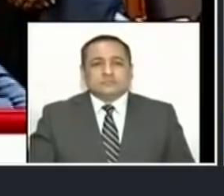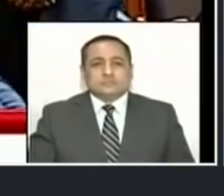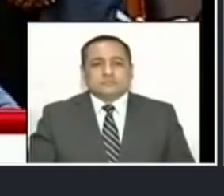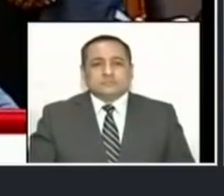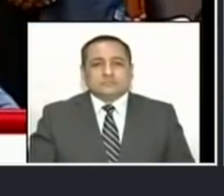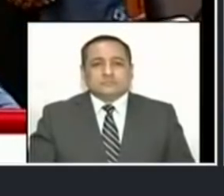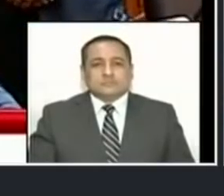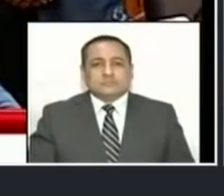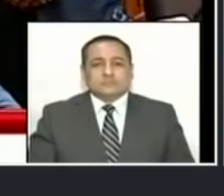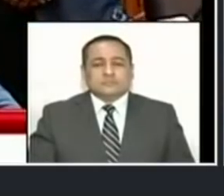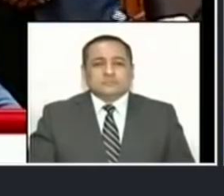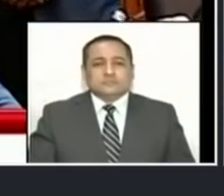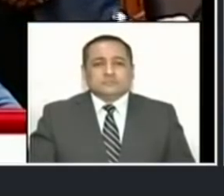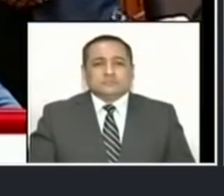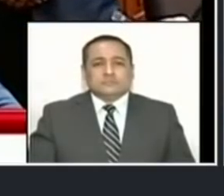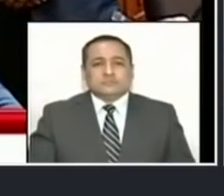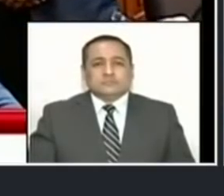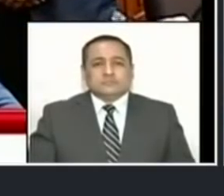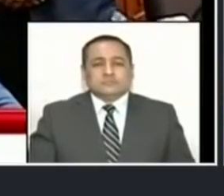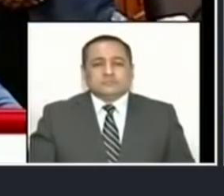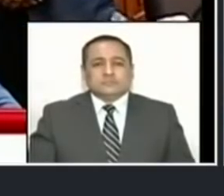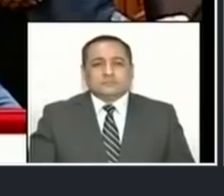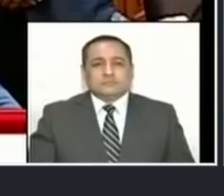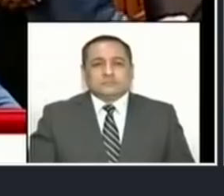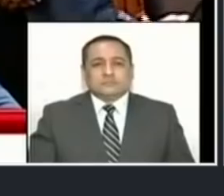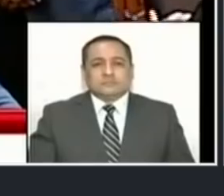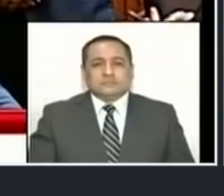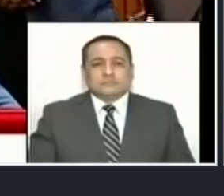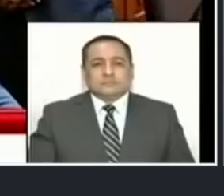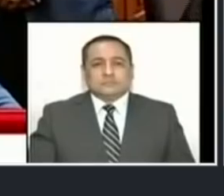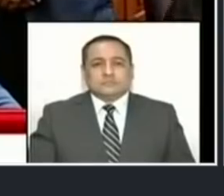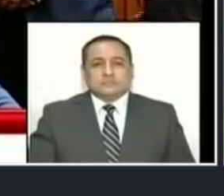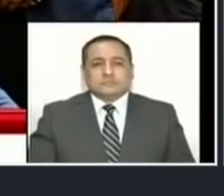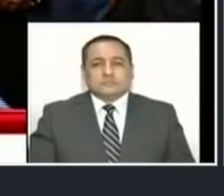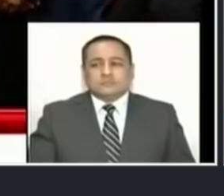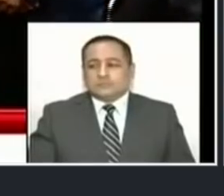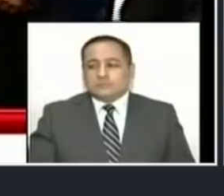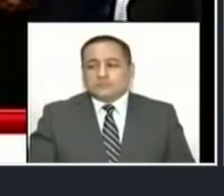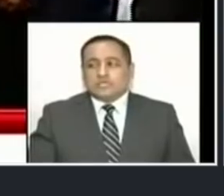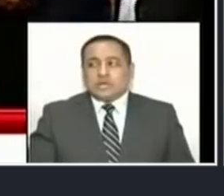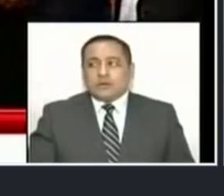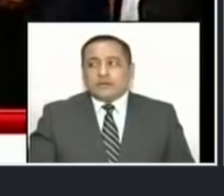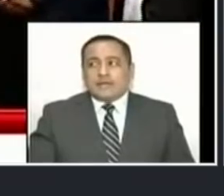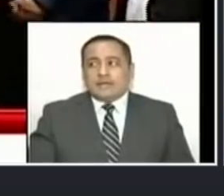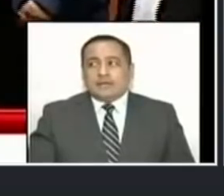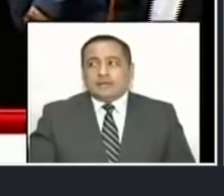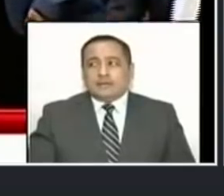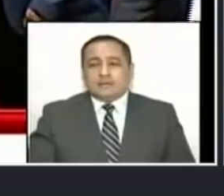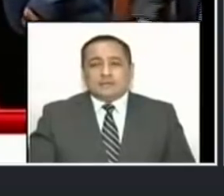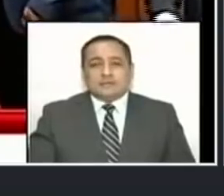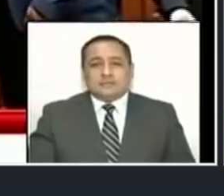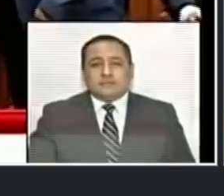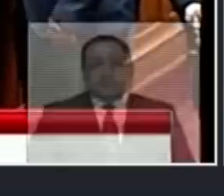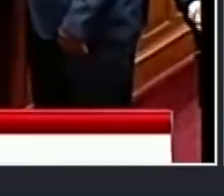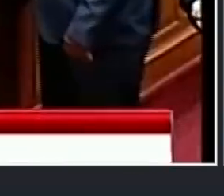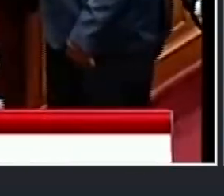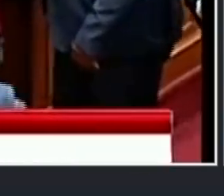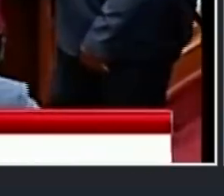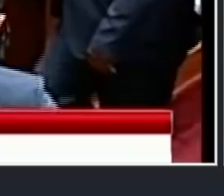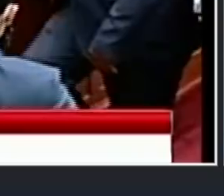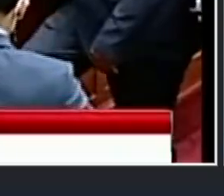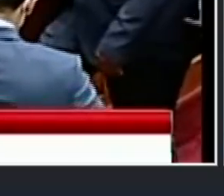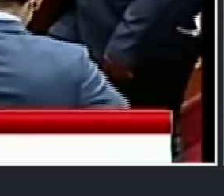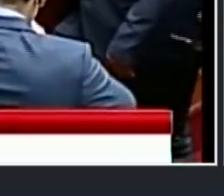sin precedentes, pero que viene de muy antiguo, que viene de muy atrás, ¿no? Y esto es el resultado de probablemente 20 años de